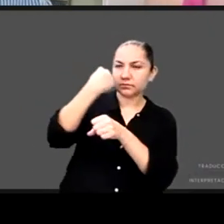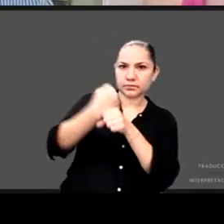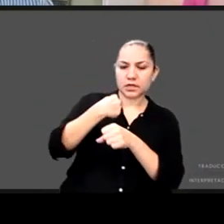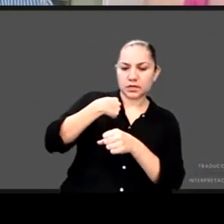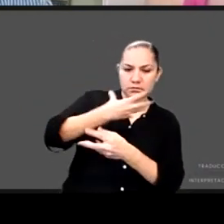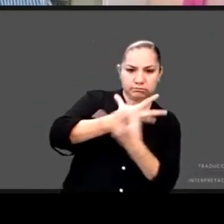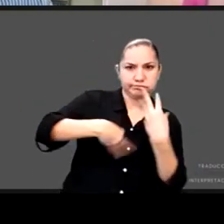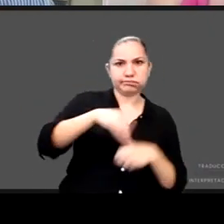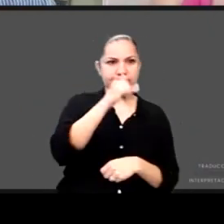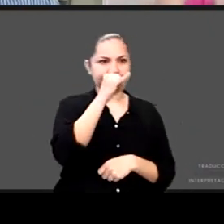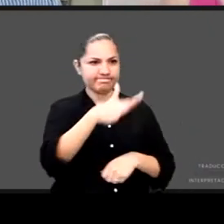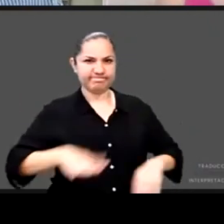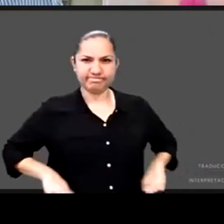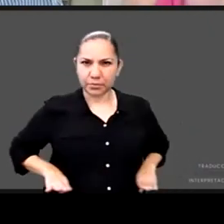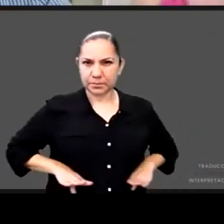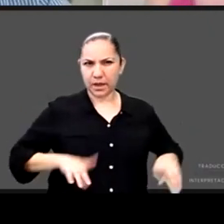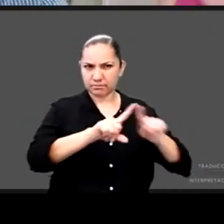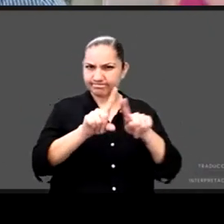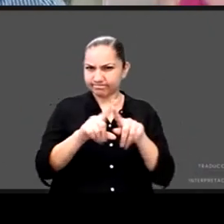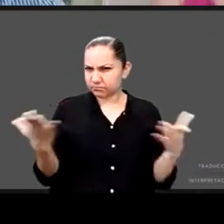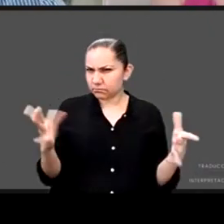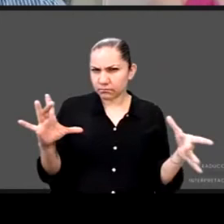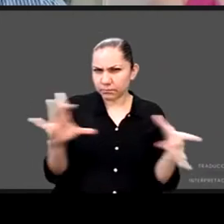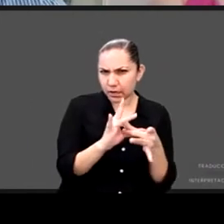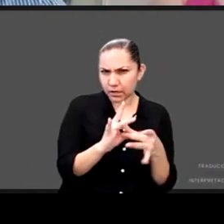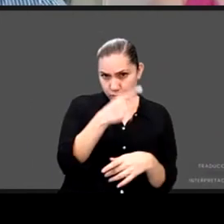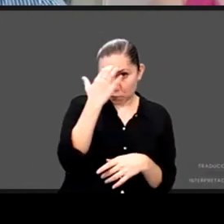Proseguimos, por favor, Leo, adelante.